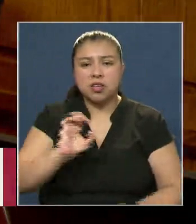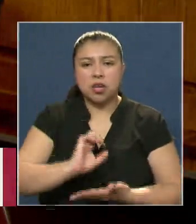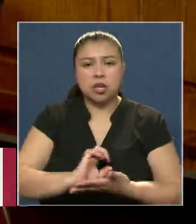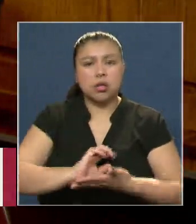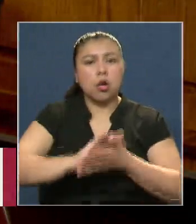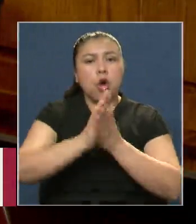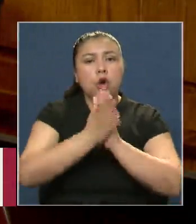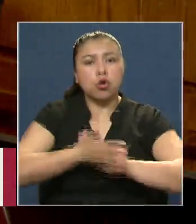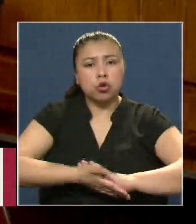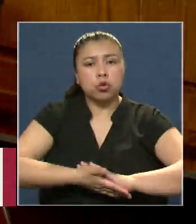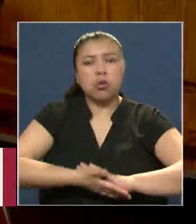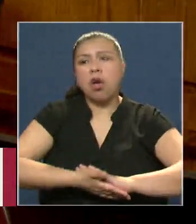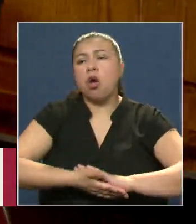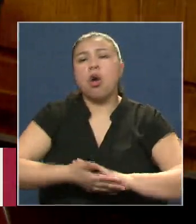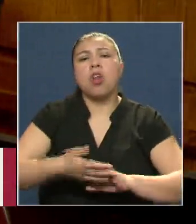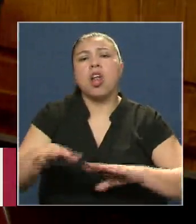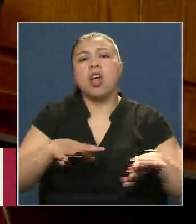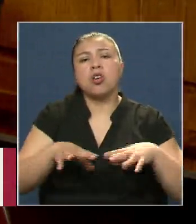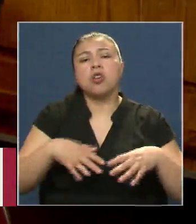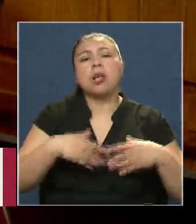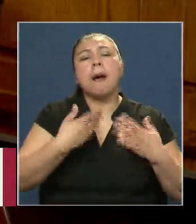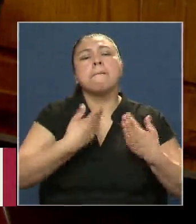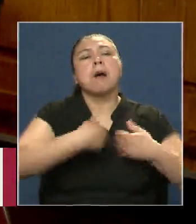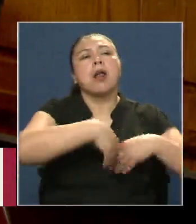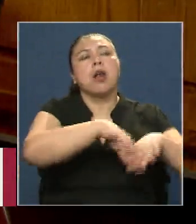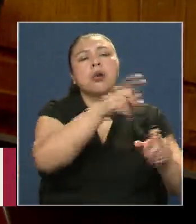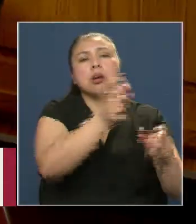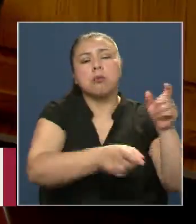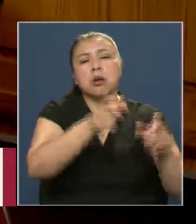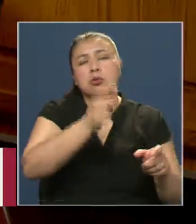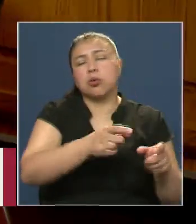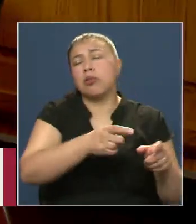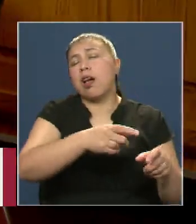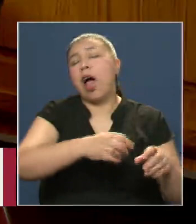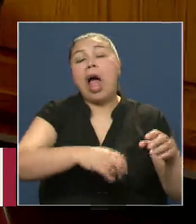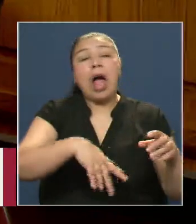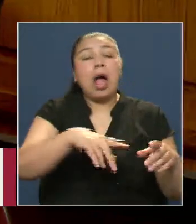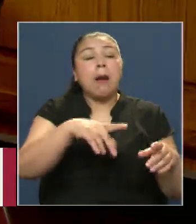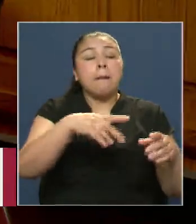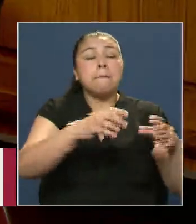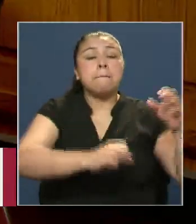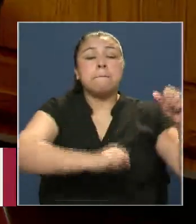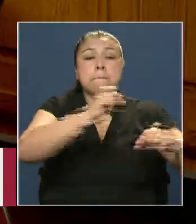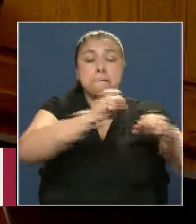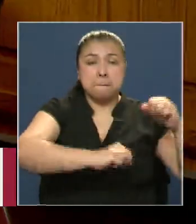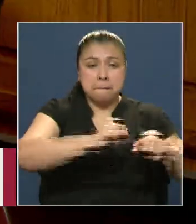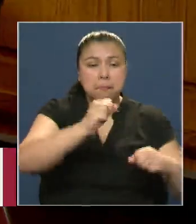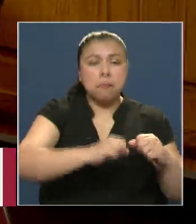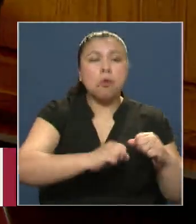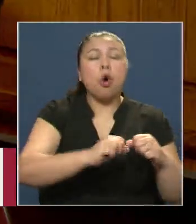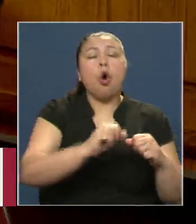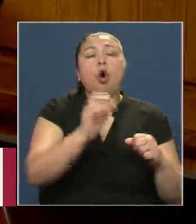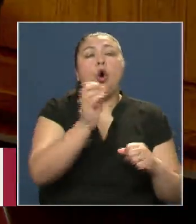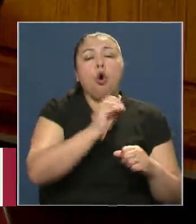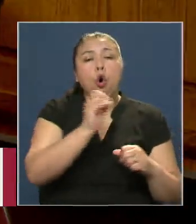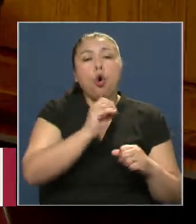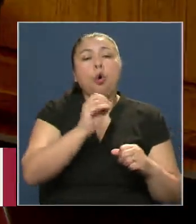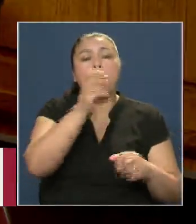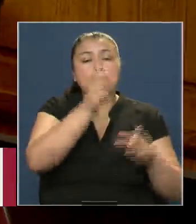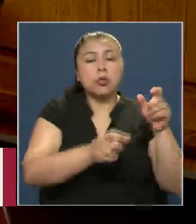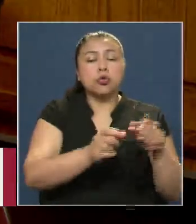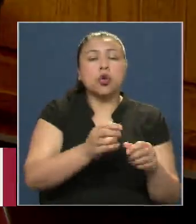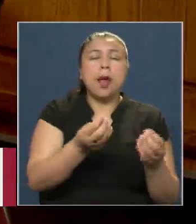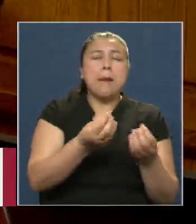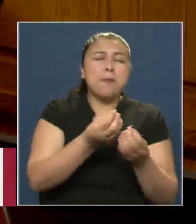que está para otras personas, están para los que tienen mucho dinero, algún instrumento, o para las personas muy vulnerables, pero para